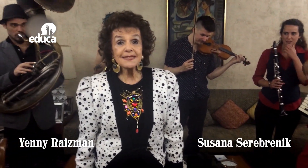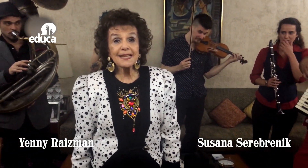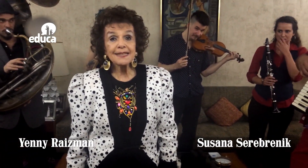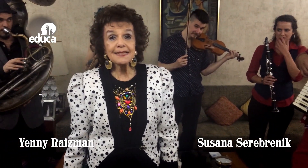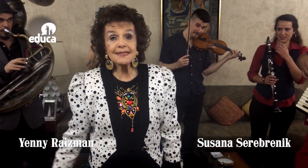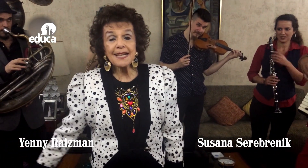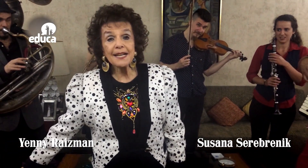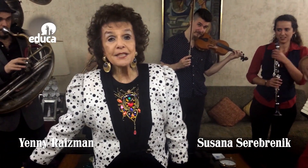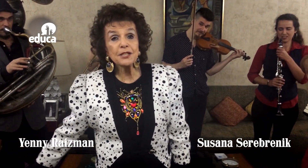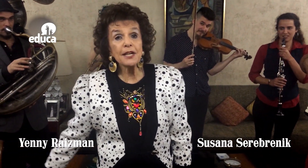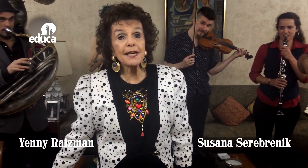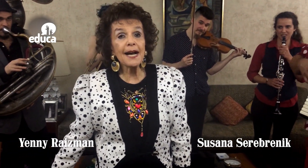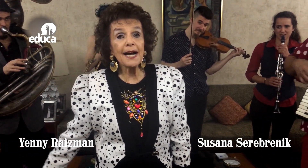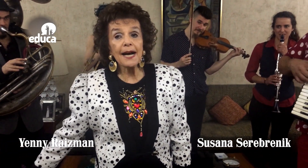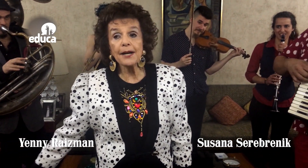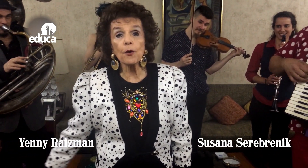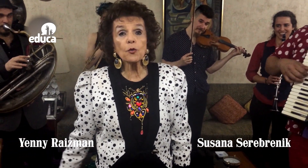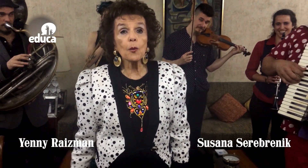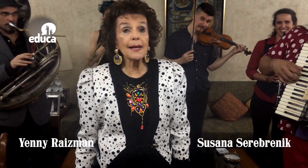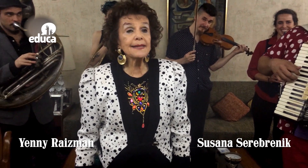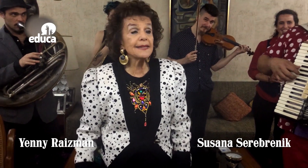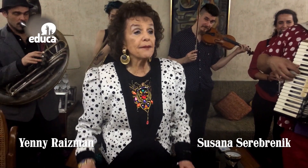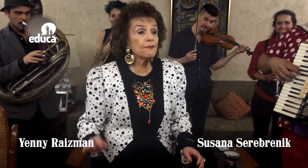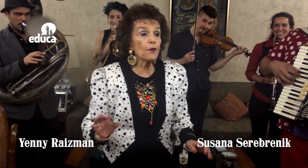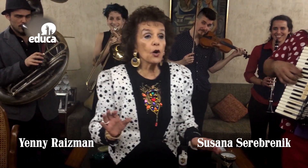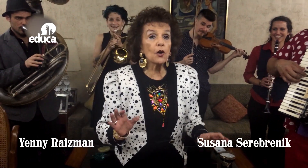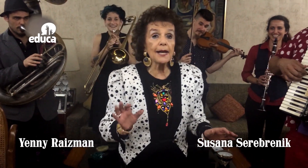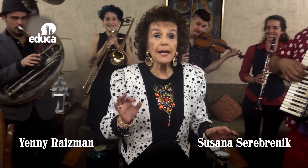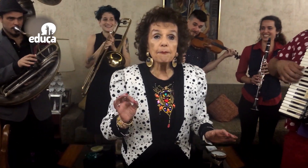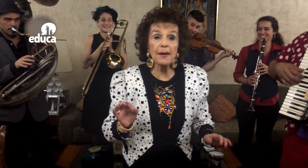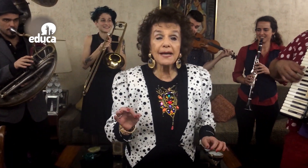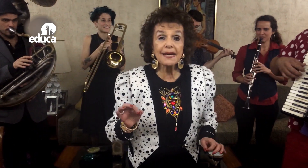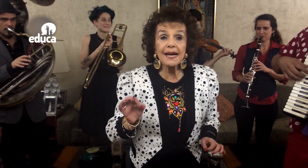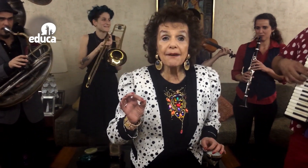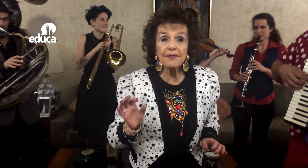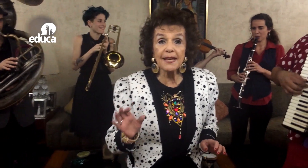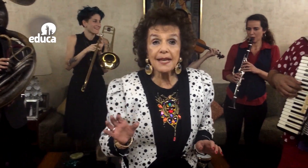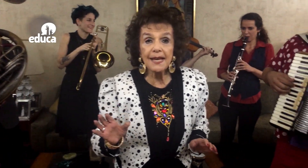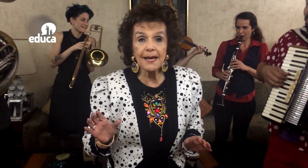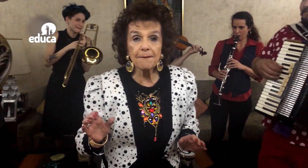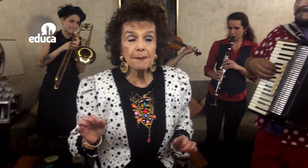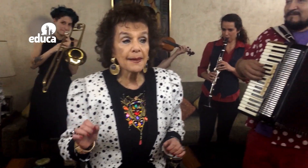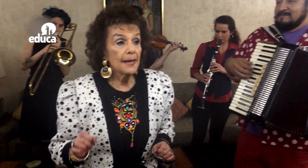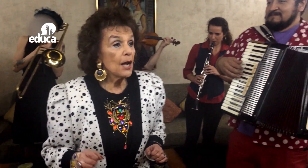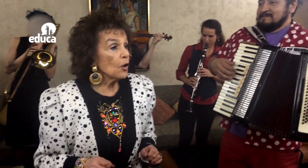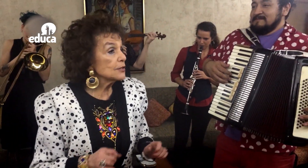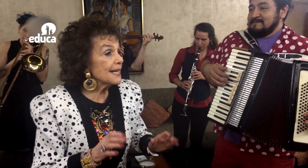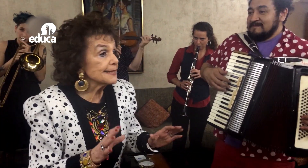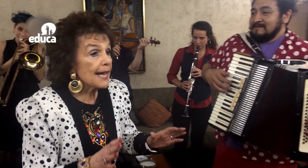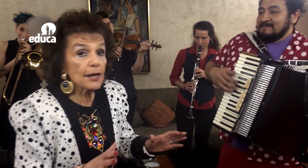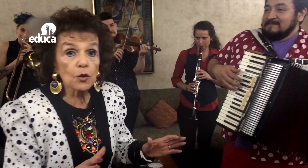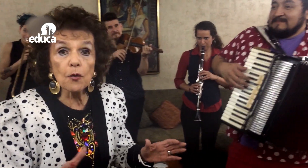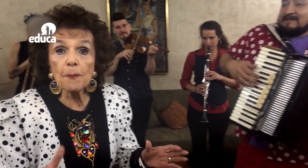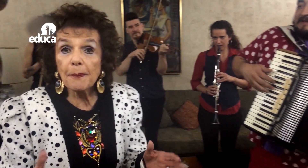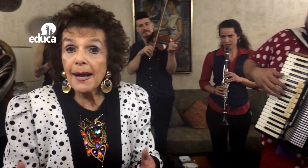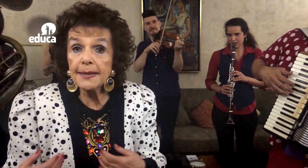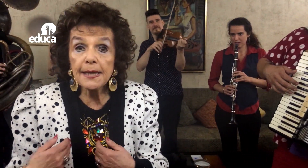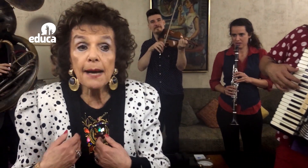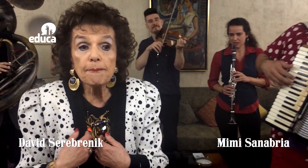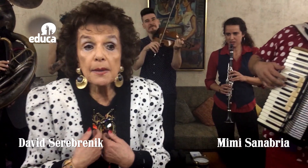era la fiesta de San Genaro, Ante Fole, Perla Vía, con